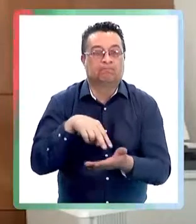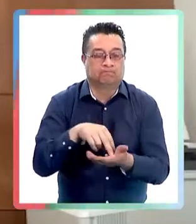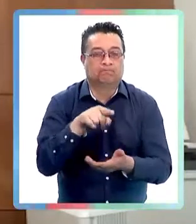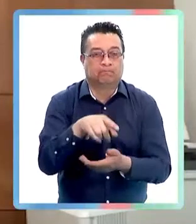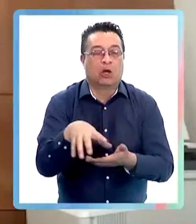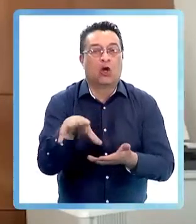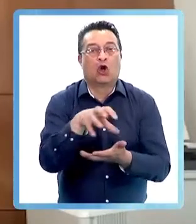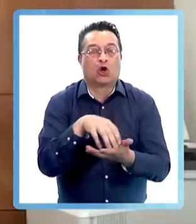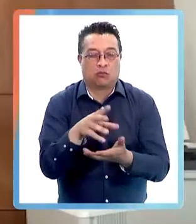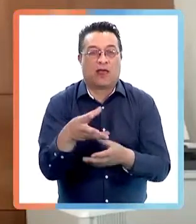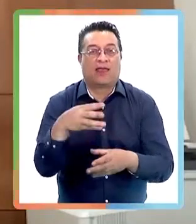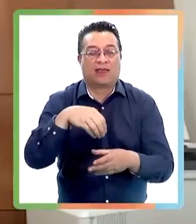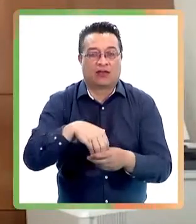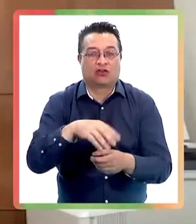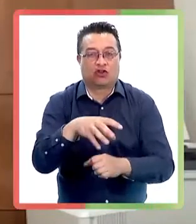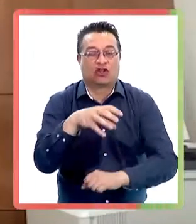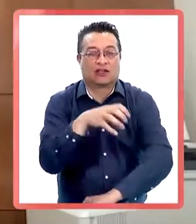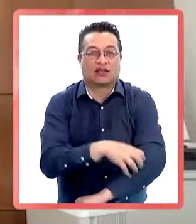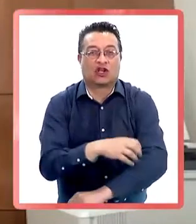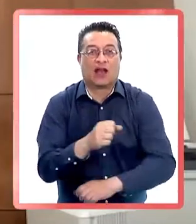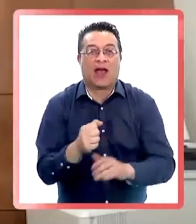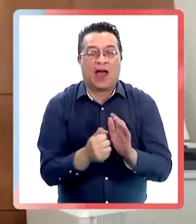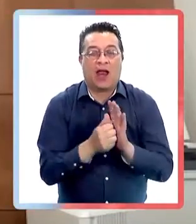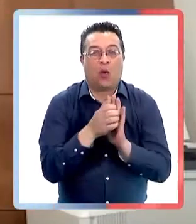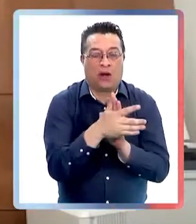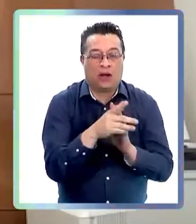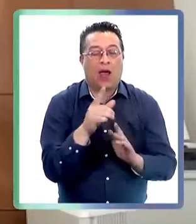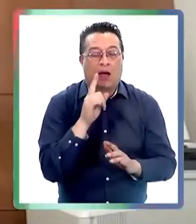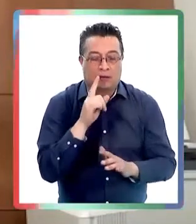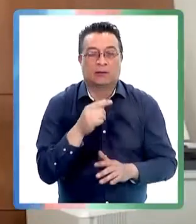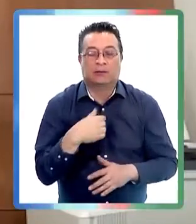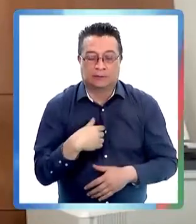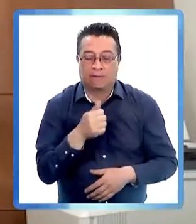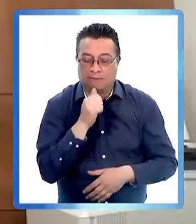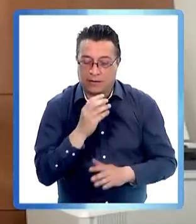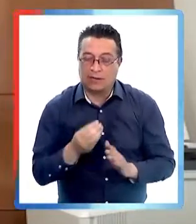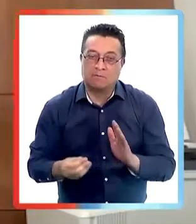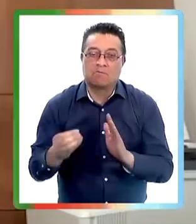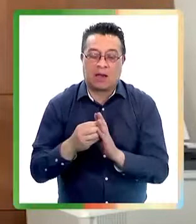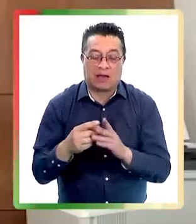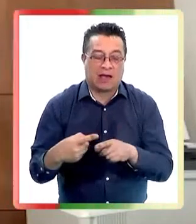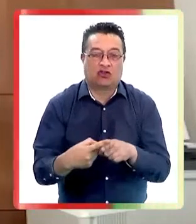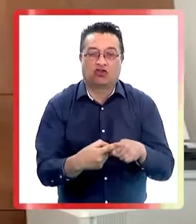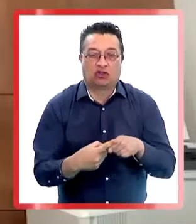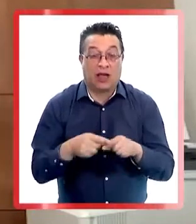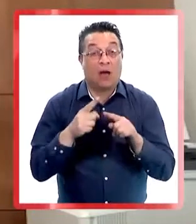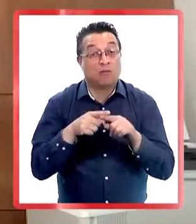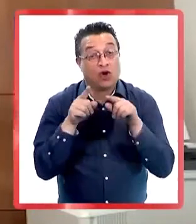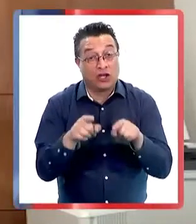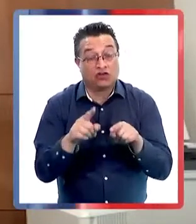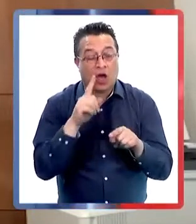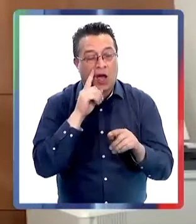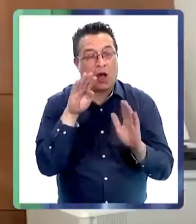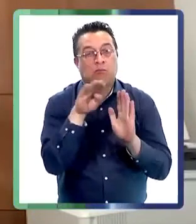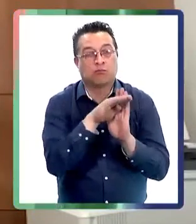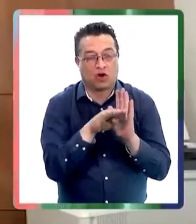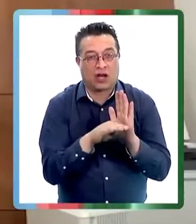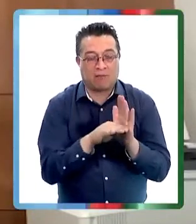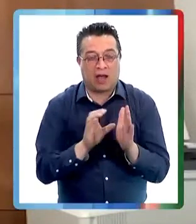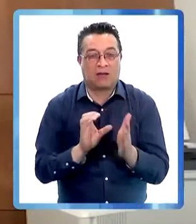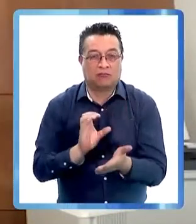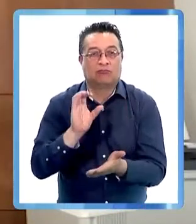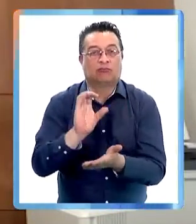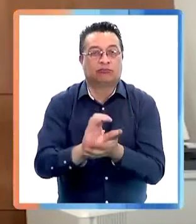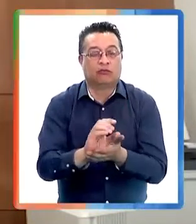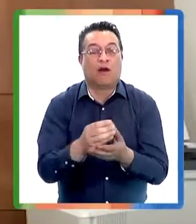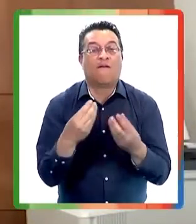comunas que están dentro de la región de la Araucanía y es una deuda que tenemos como sociedad. Por eso se estableció un programa presupuestario